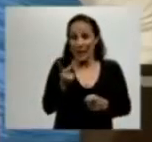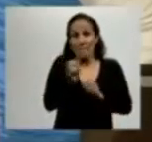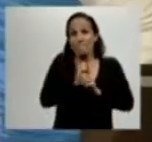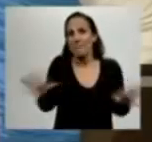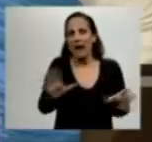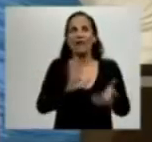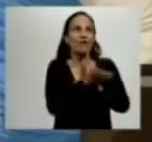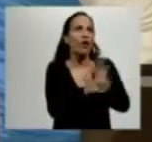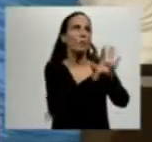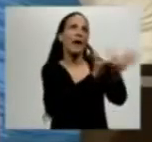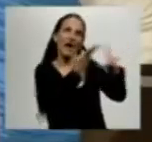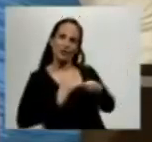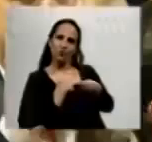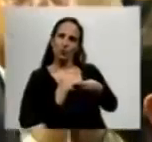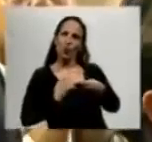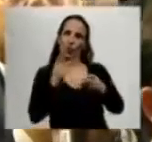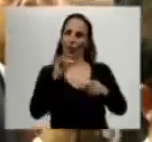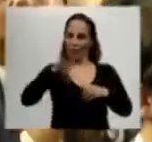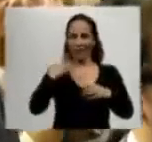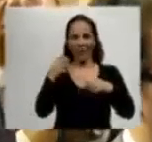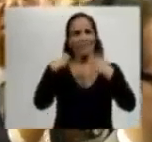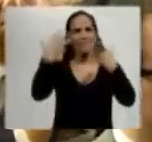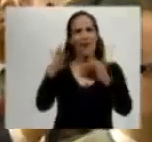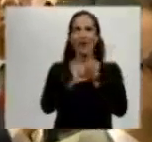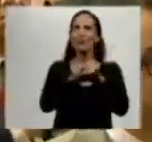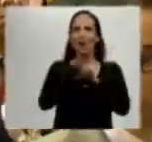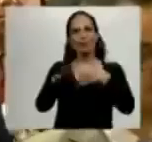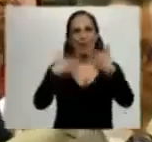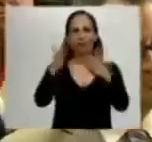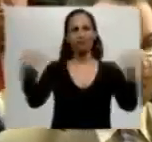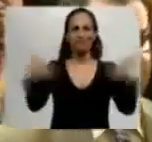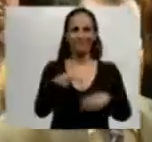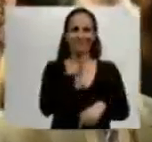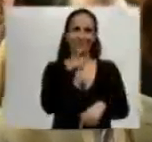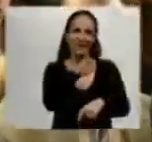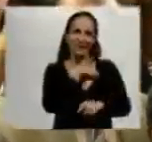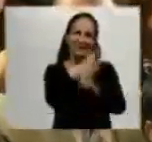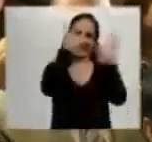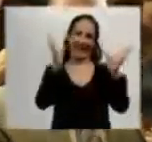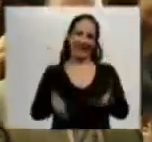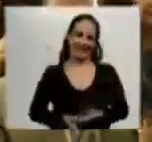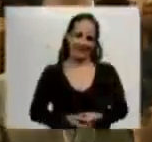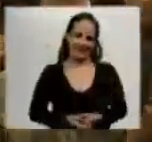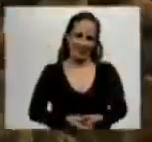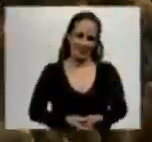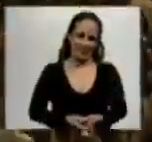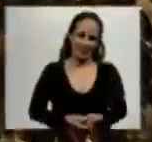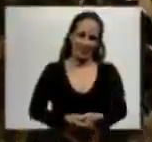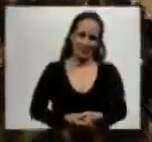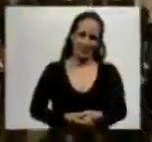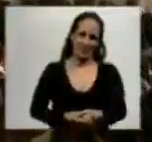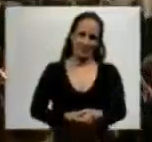te ayuden a que puedas mejorar tu vida y solucionarla. Me parece que esto es clave.